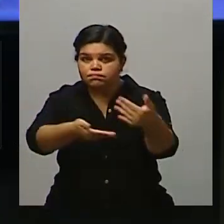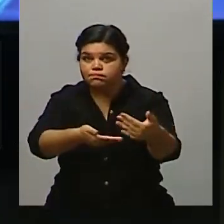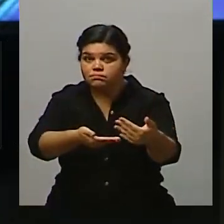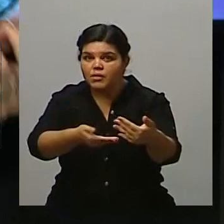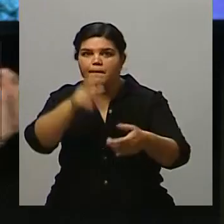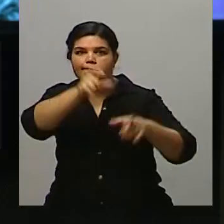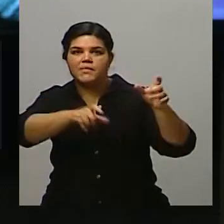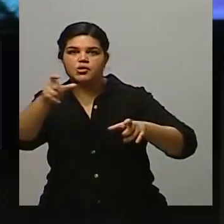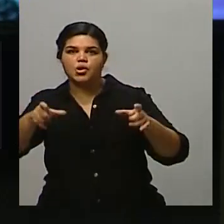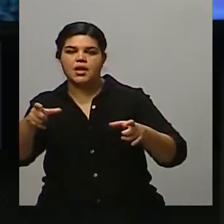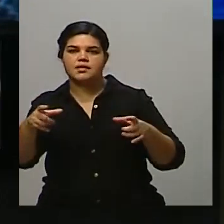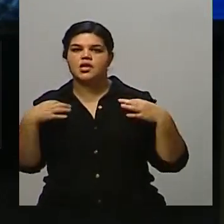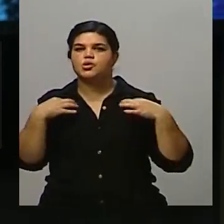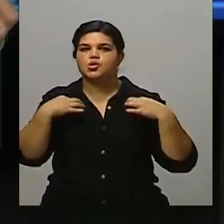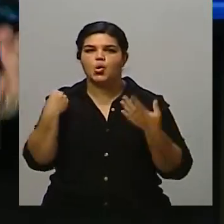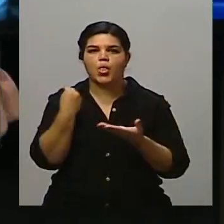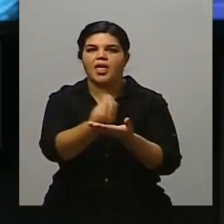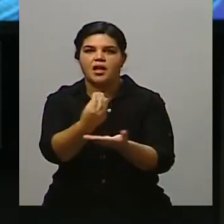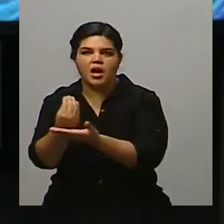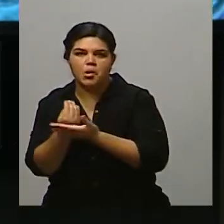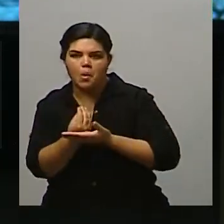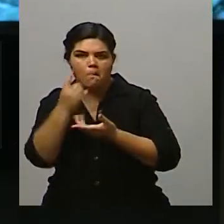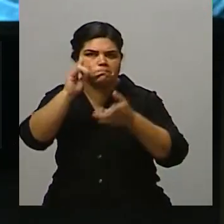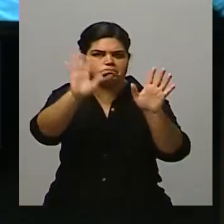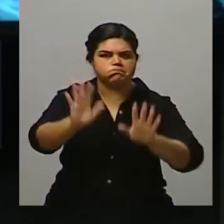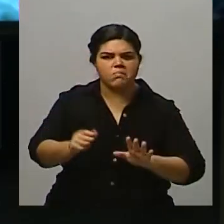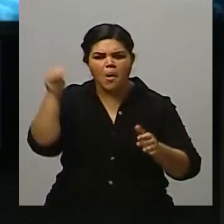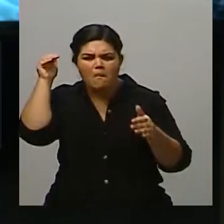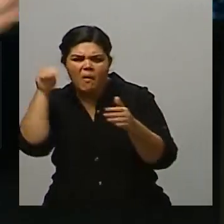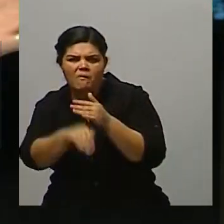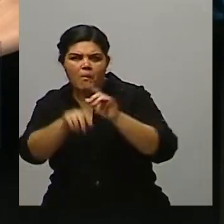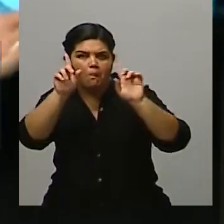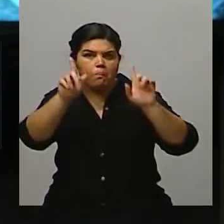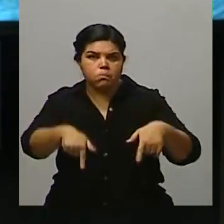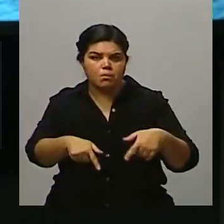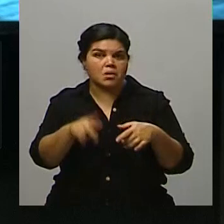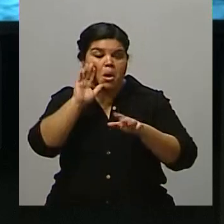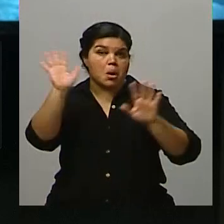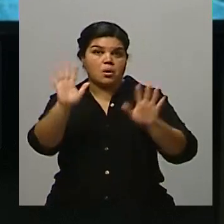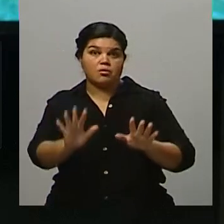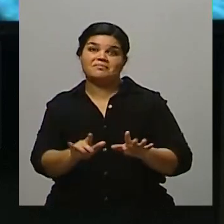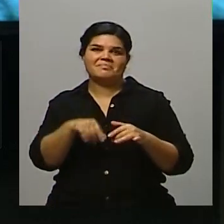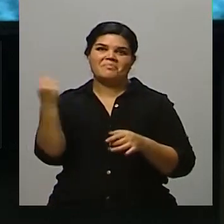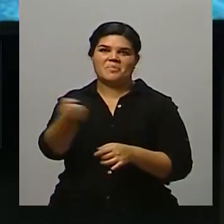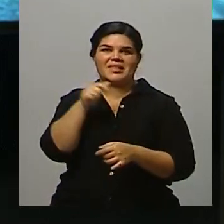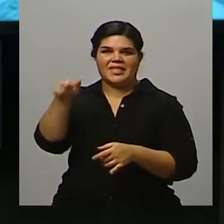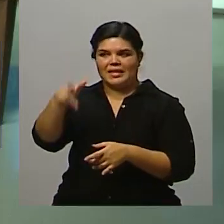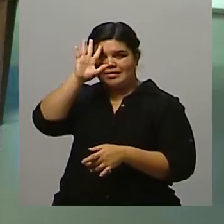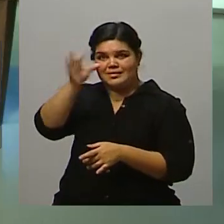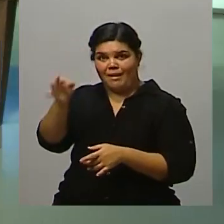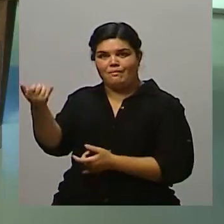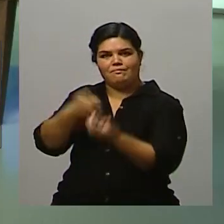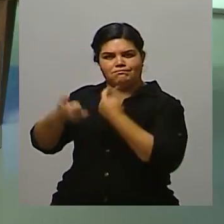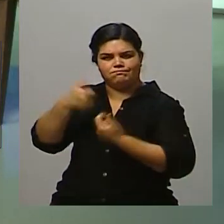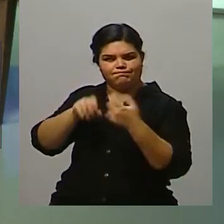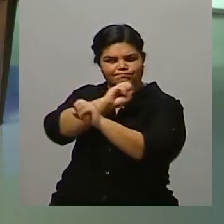y ciudadana común no lo conoce o no lo sabe. ¿De qué manera se puede conocer y quién mejor que usted para contarnos, no? Sí, bueno,